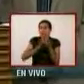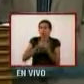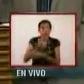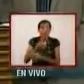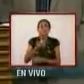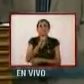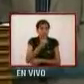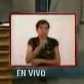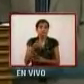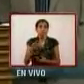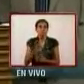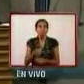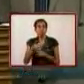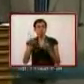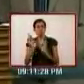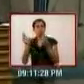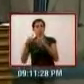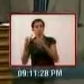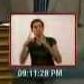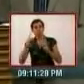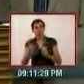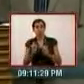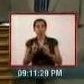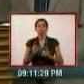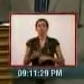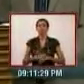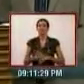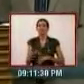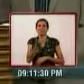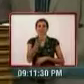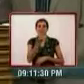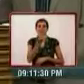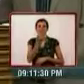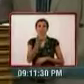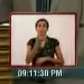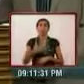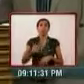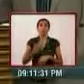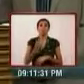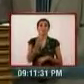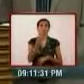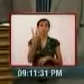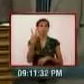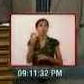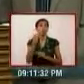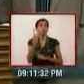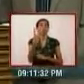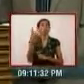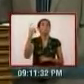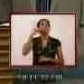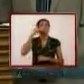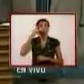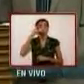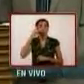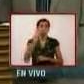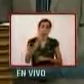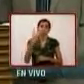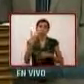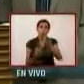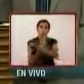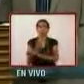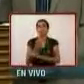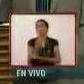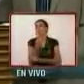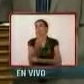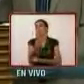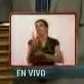rapidez. Son fallas que, como hemos dicho, se pueden llevar 24 hasta 48 horas, y quien las programa, quien